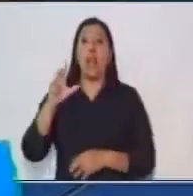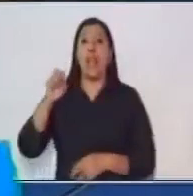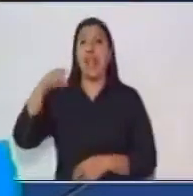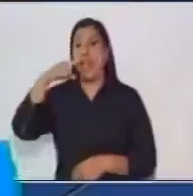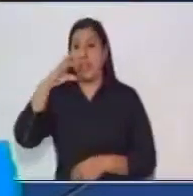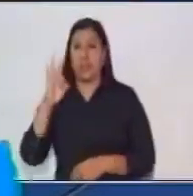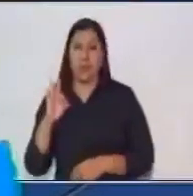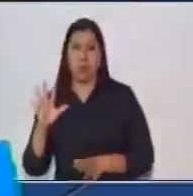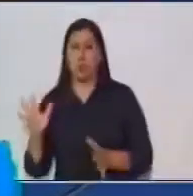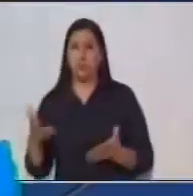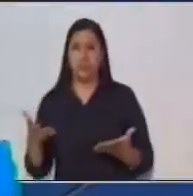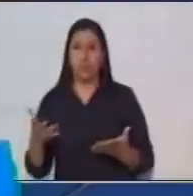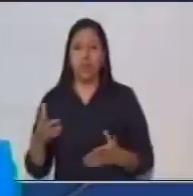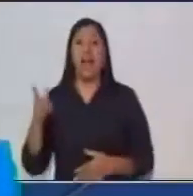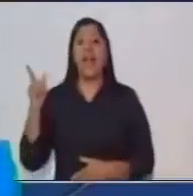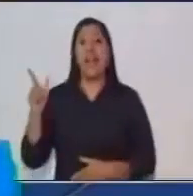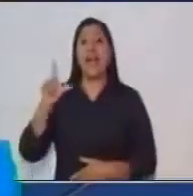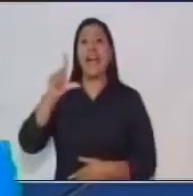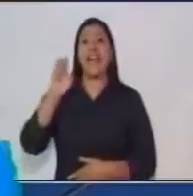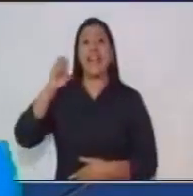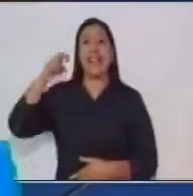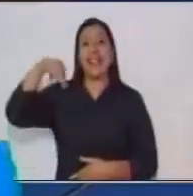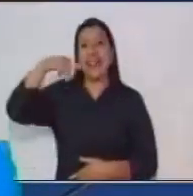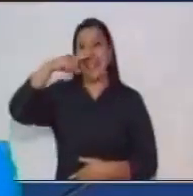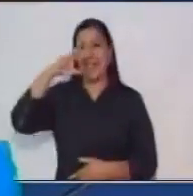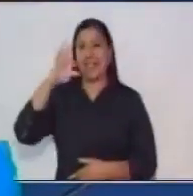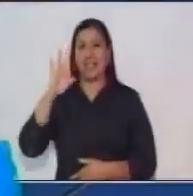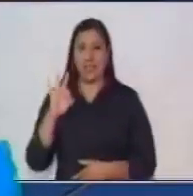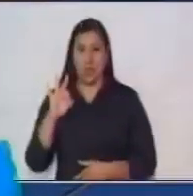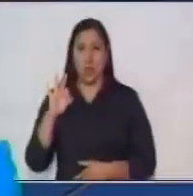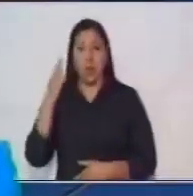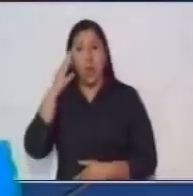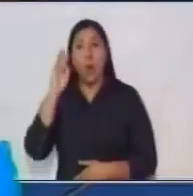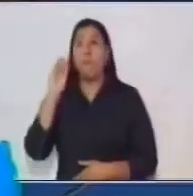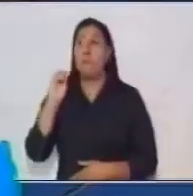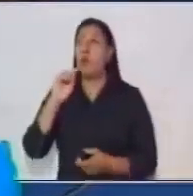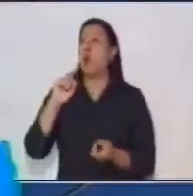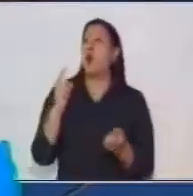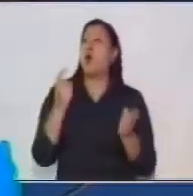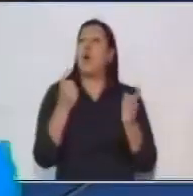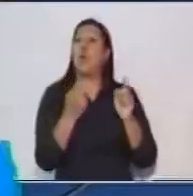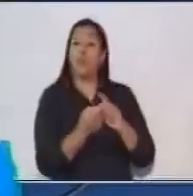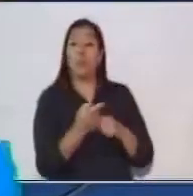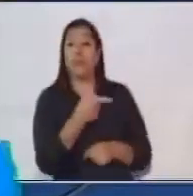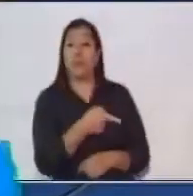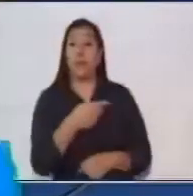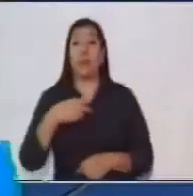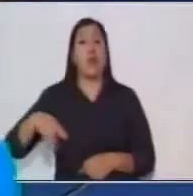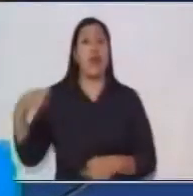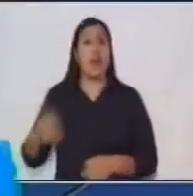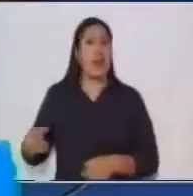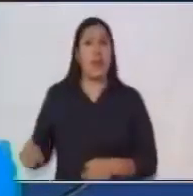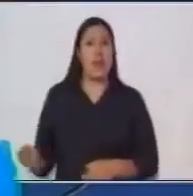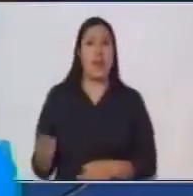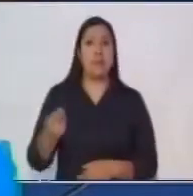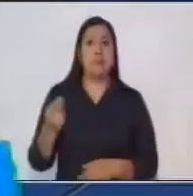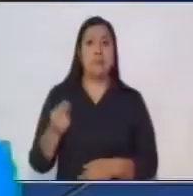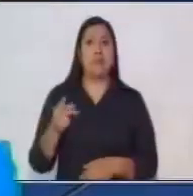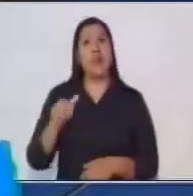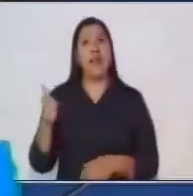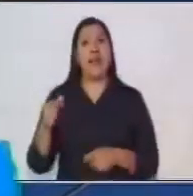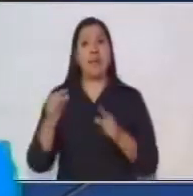Su antónimo es lento porque es lo contrario a rápido. En el siguiente dibujo